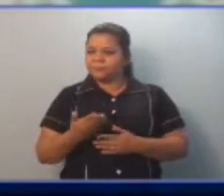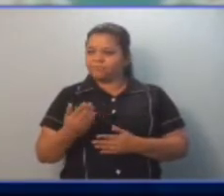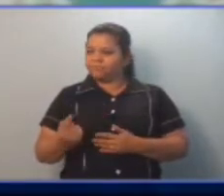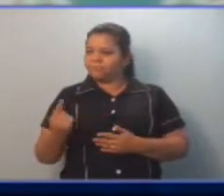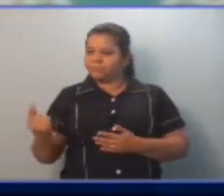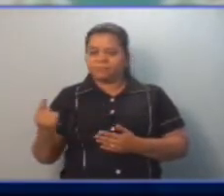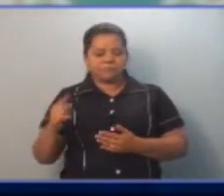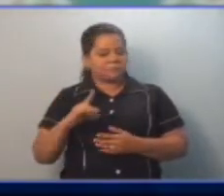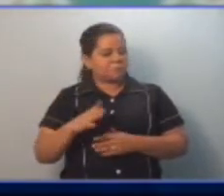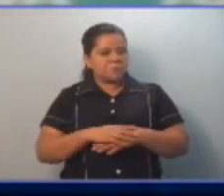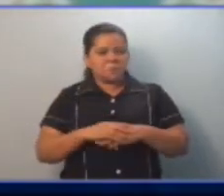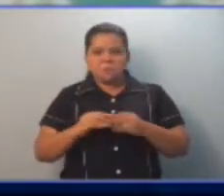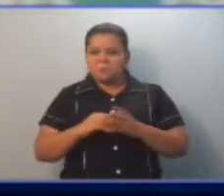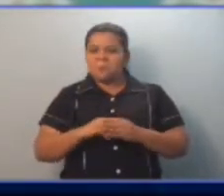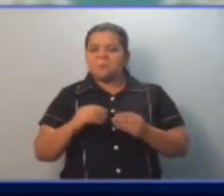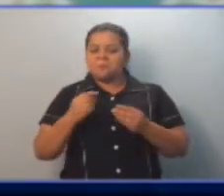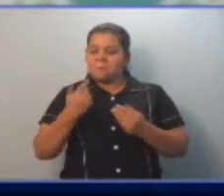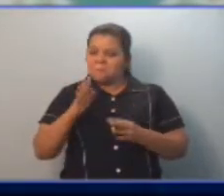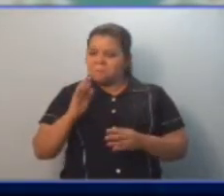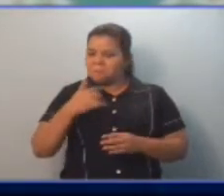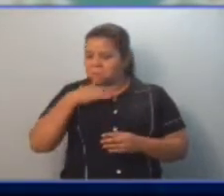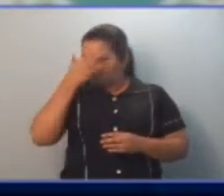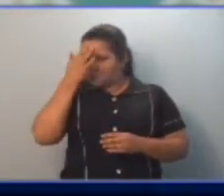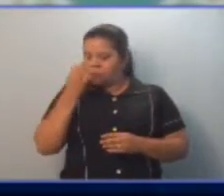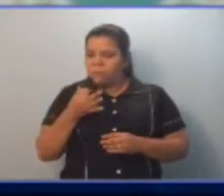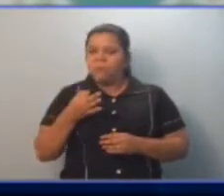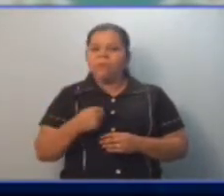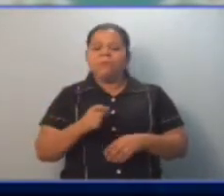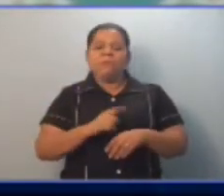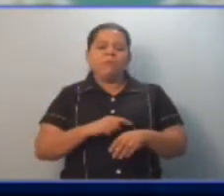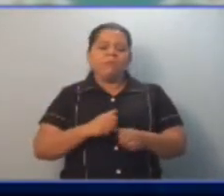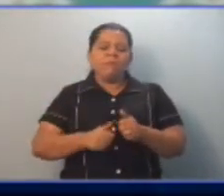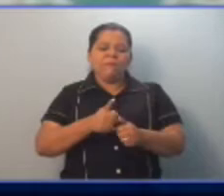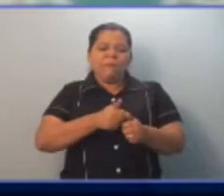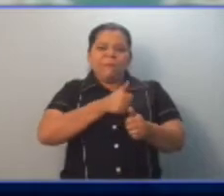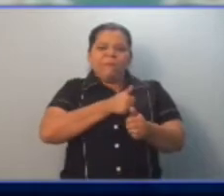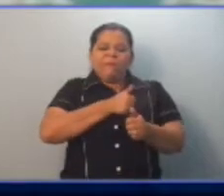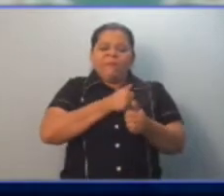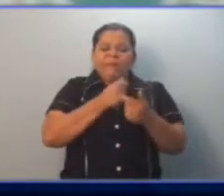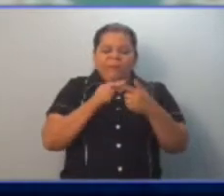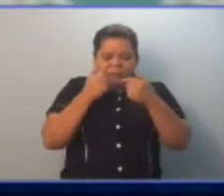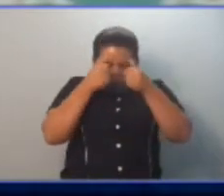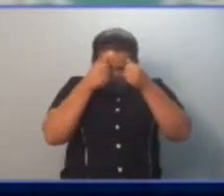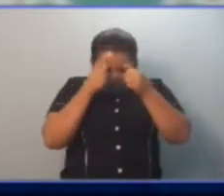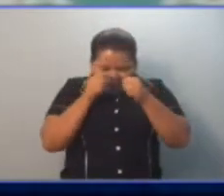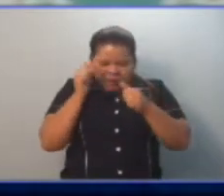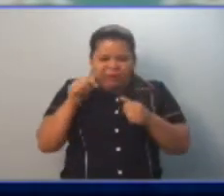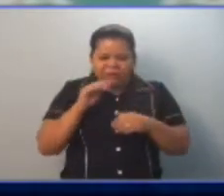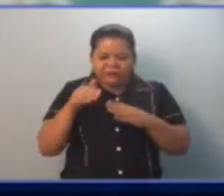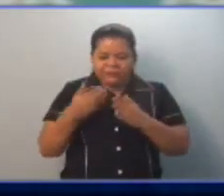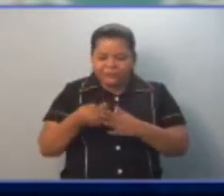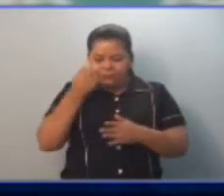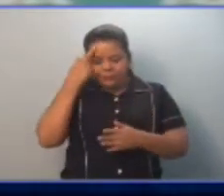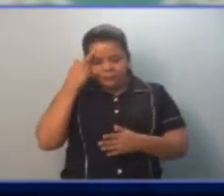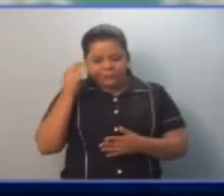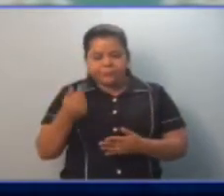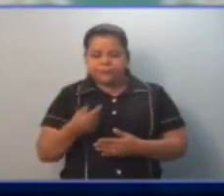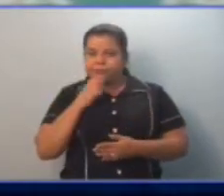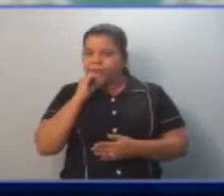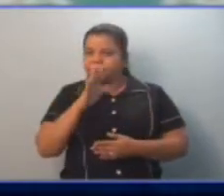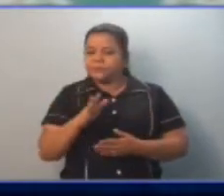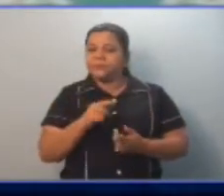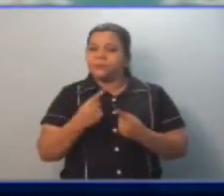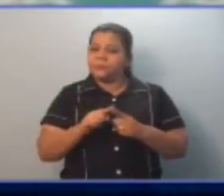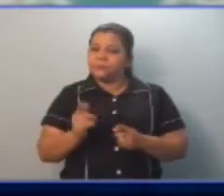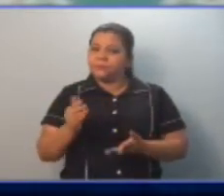todo tenía que ver con la retardación del caso, por esas razones que le estoy diciendo. Pero